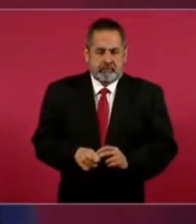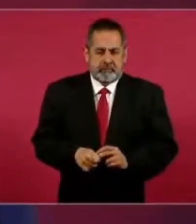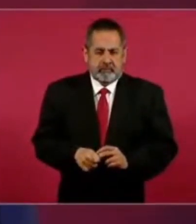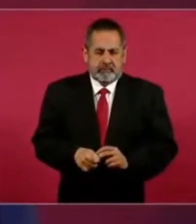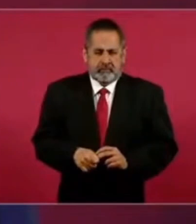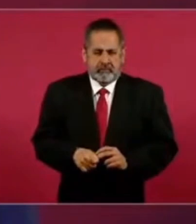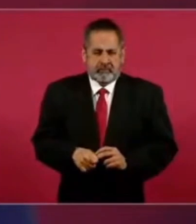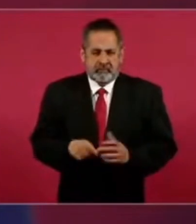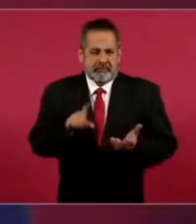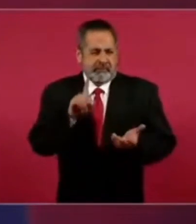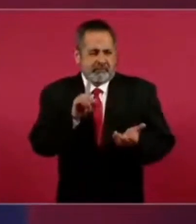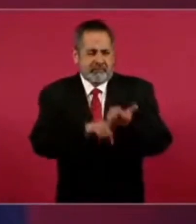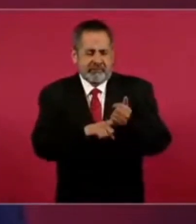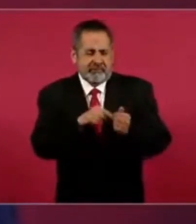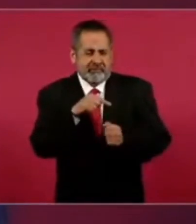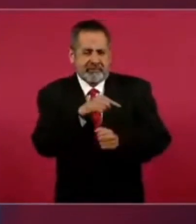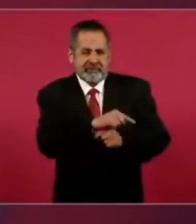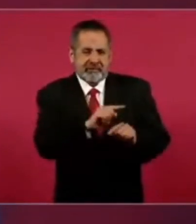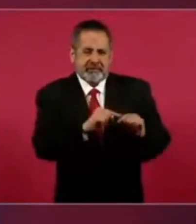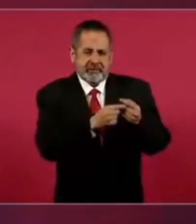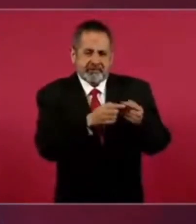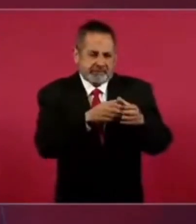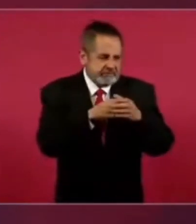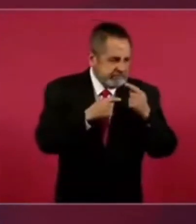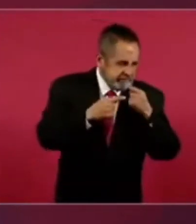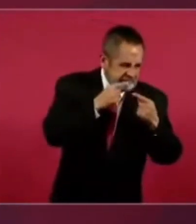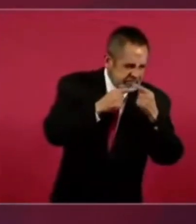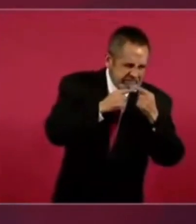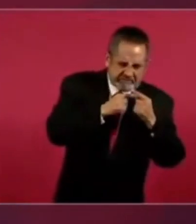fraguaron sí, esta trampa,